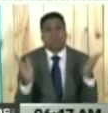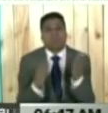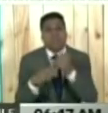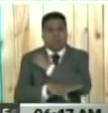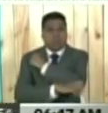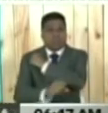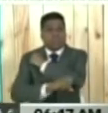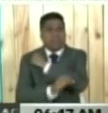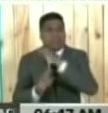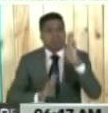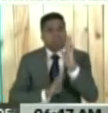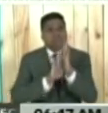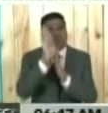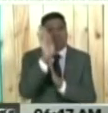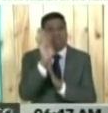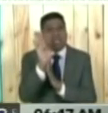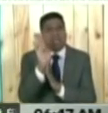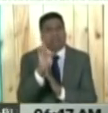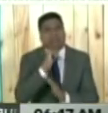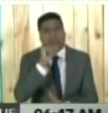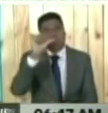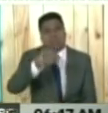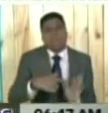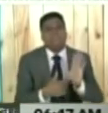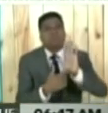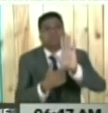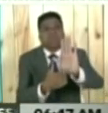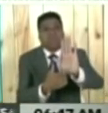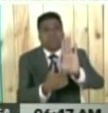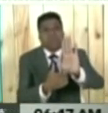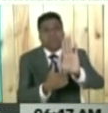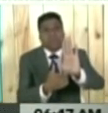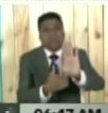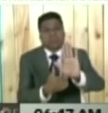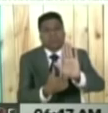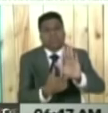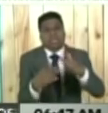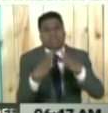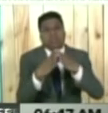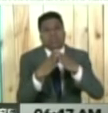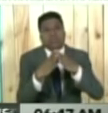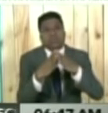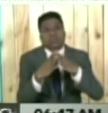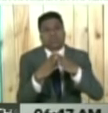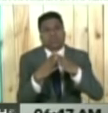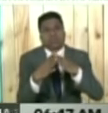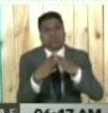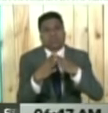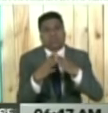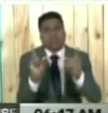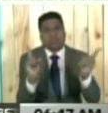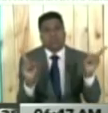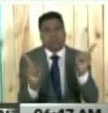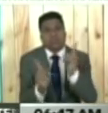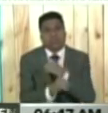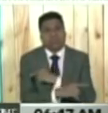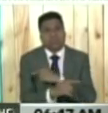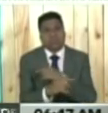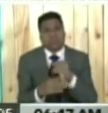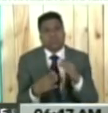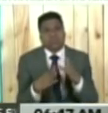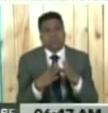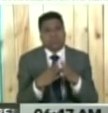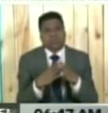y desarrollaron el fraude ya demostrado. El fraude es todo lo contrario a la democracia, es lo contrario al Estado de